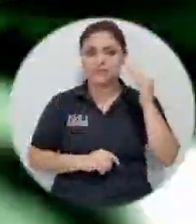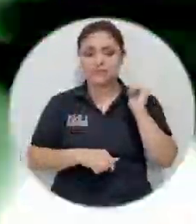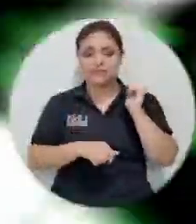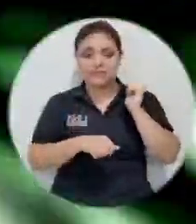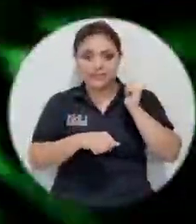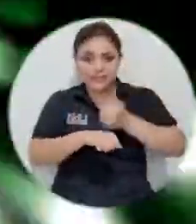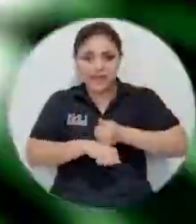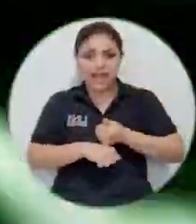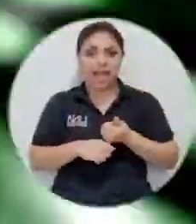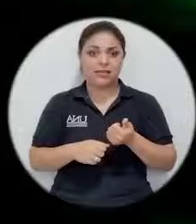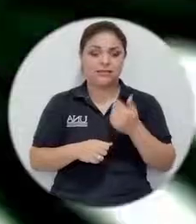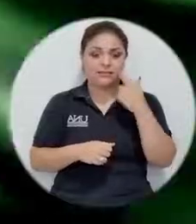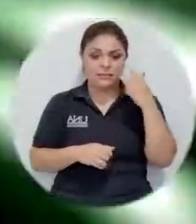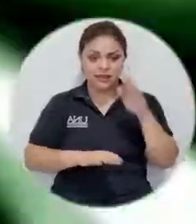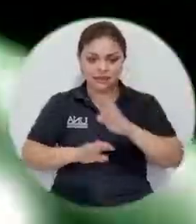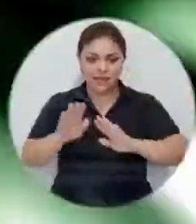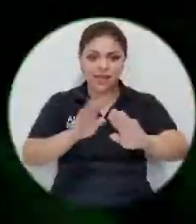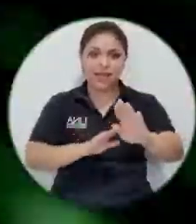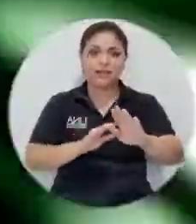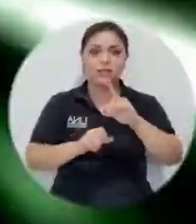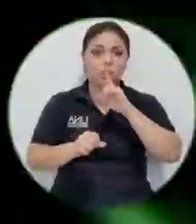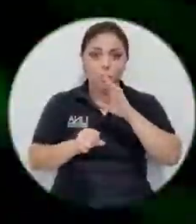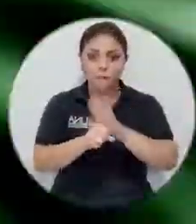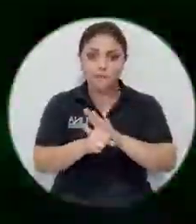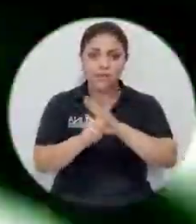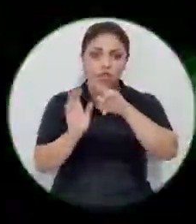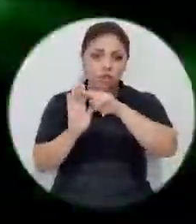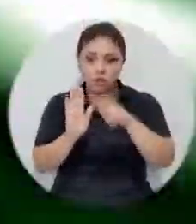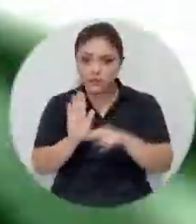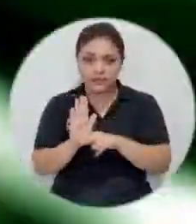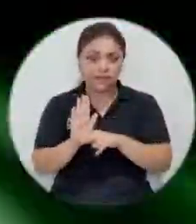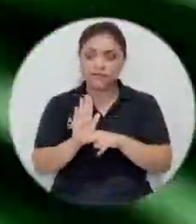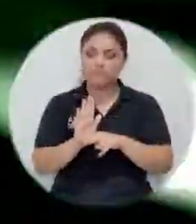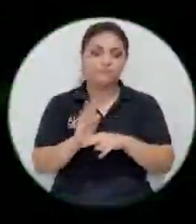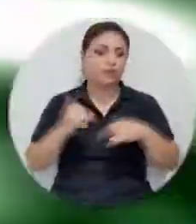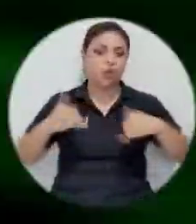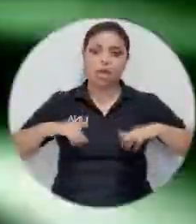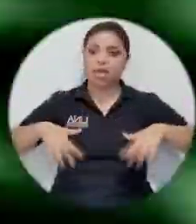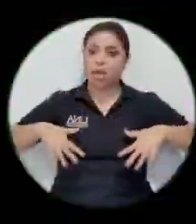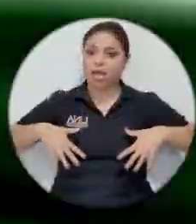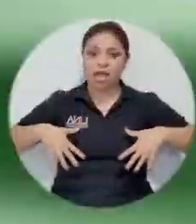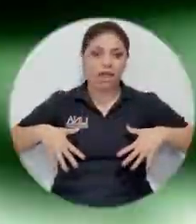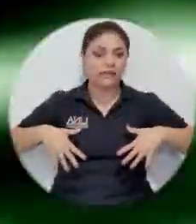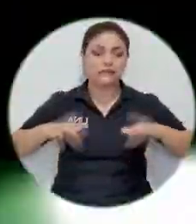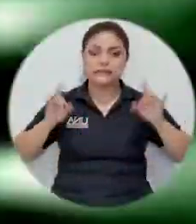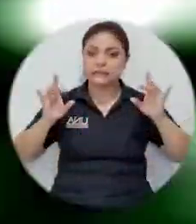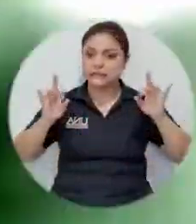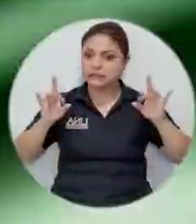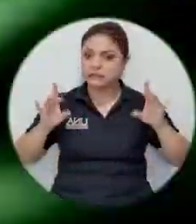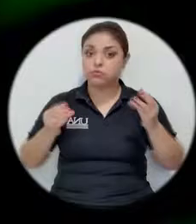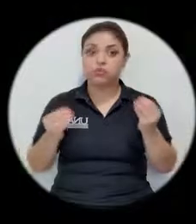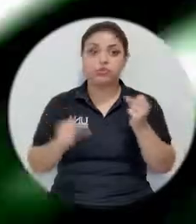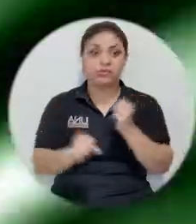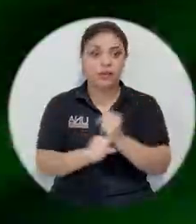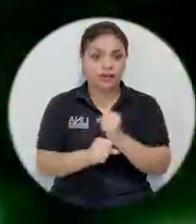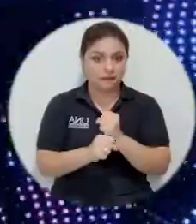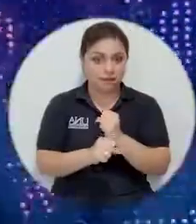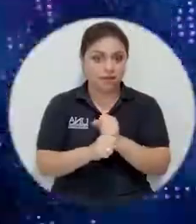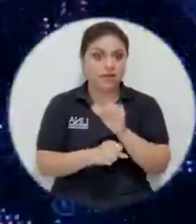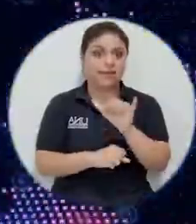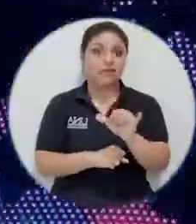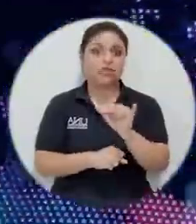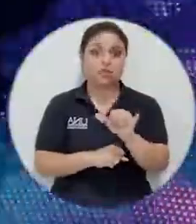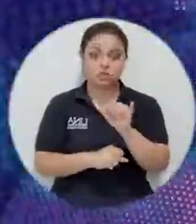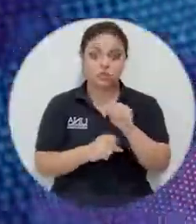capacidades instaladas para llevar adelante el cumplimiento de esa normativa todavía están en una fase crítica. Mucho que trabajar en